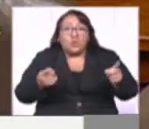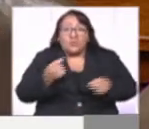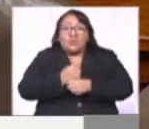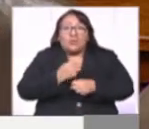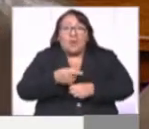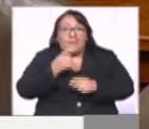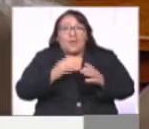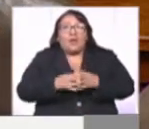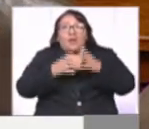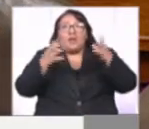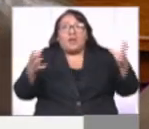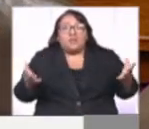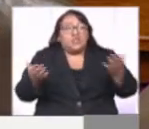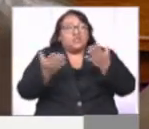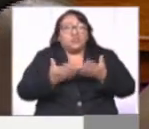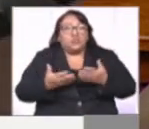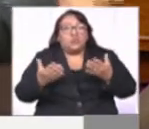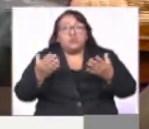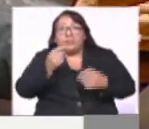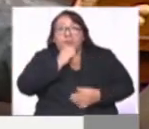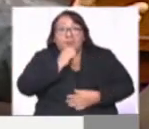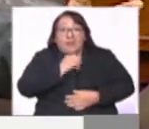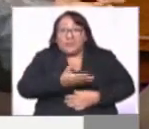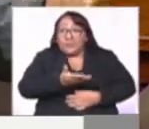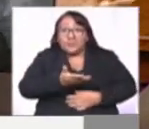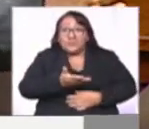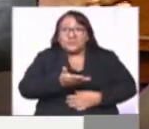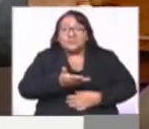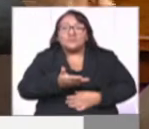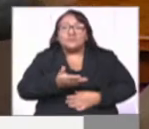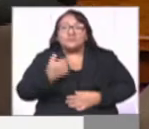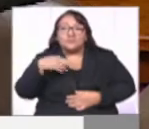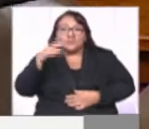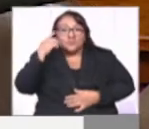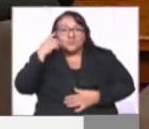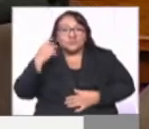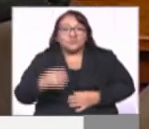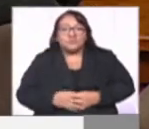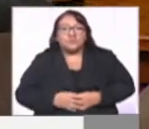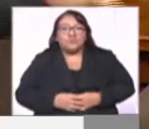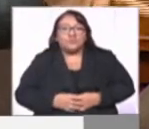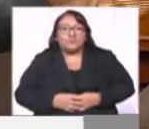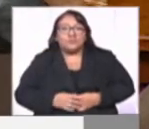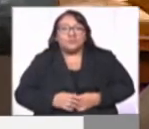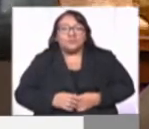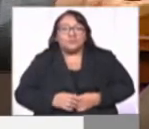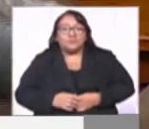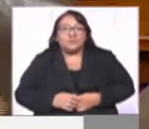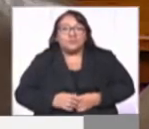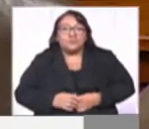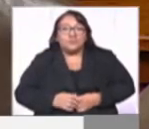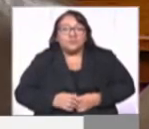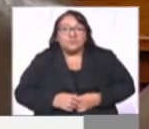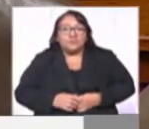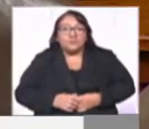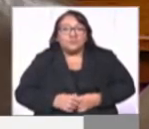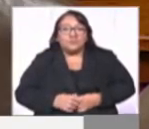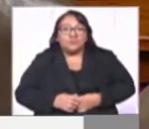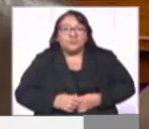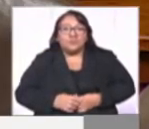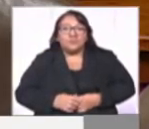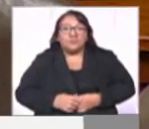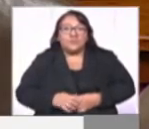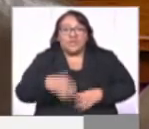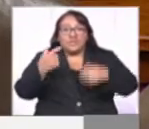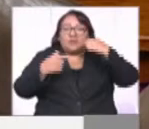para grandes estudios privados, de acá, lo más graneado de la capital. Entonces